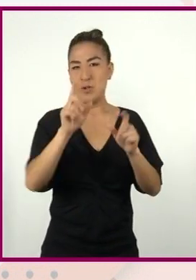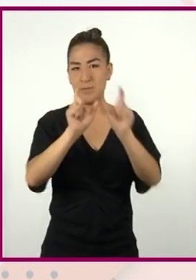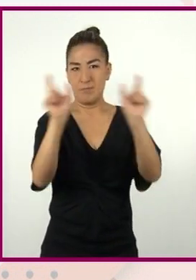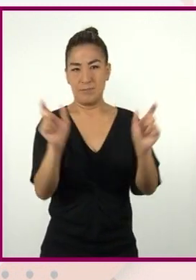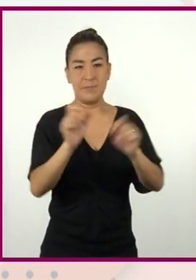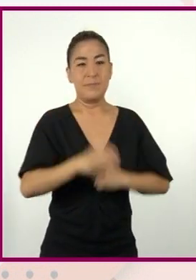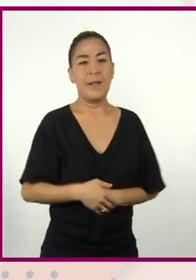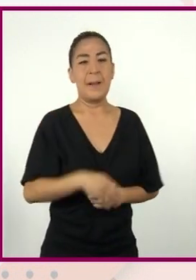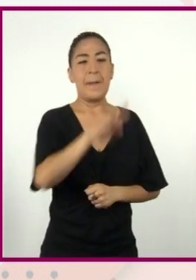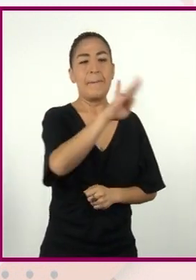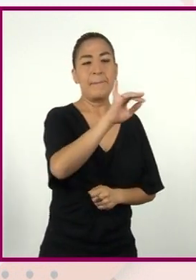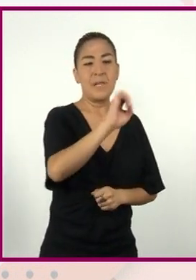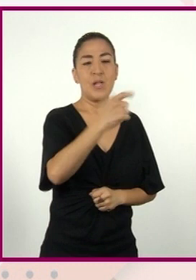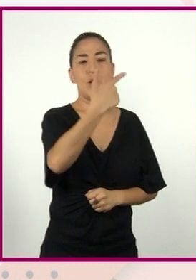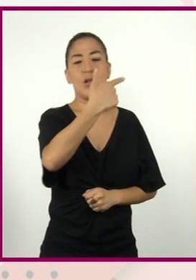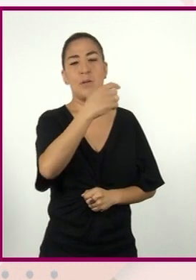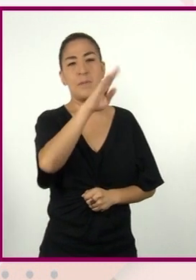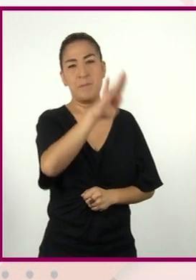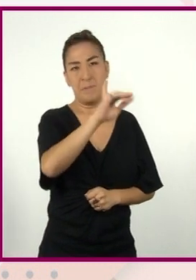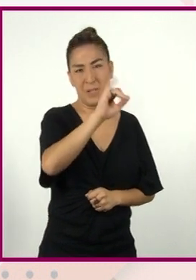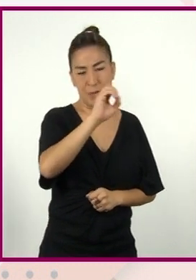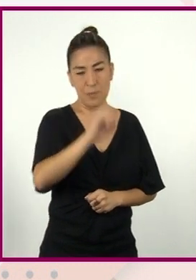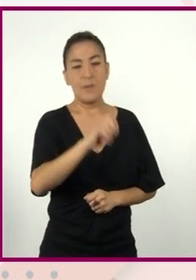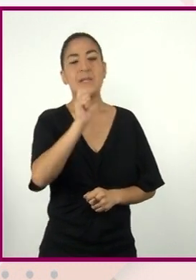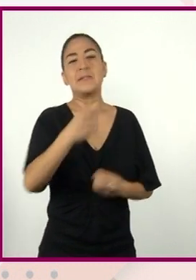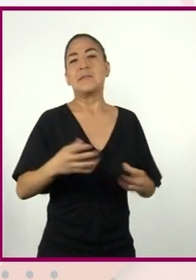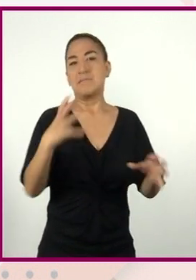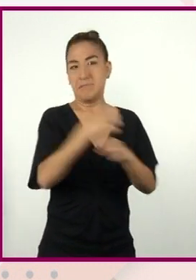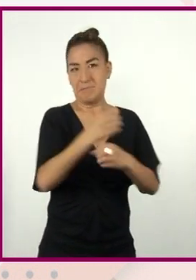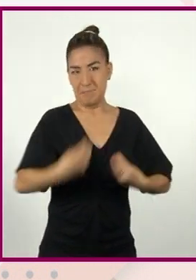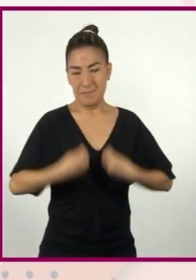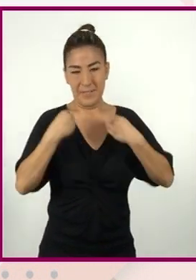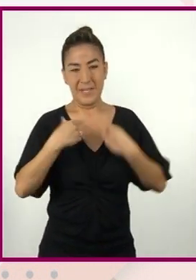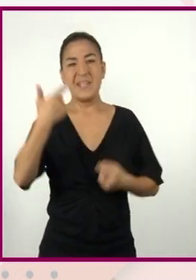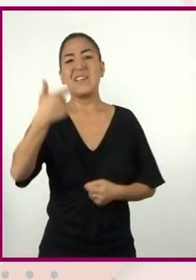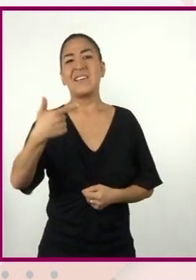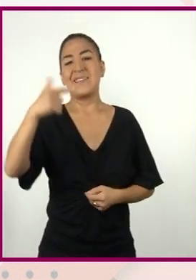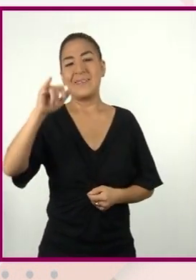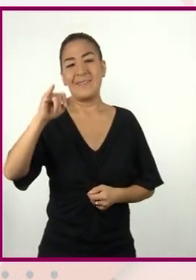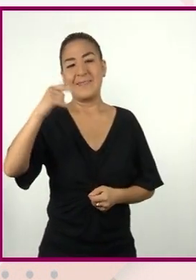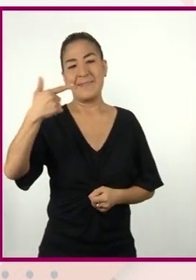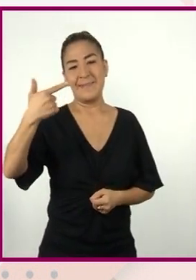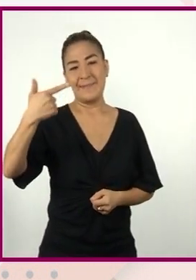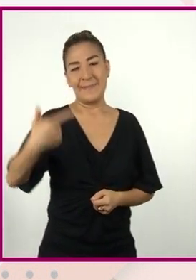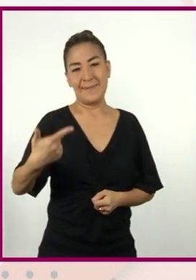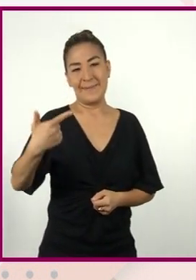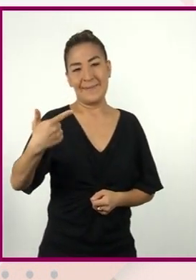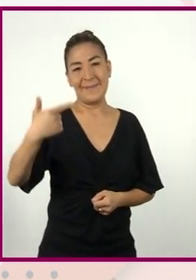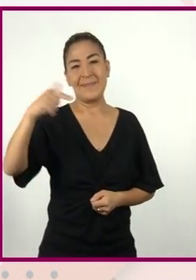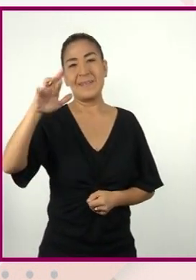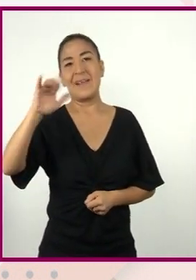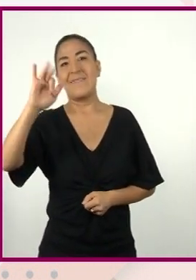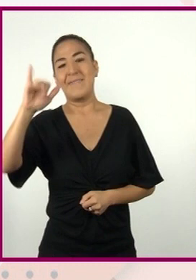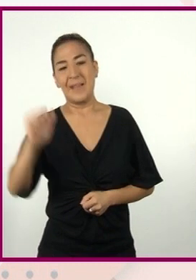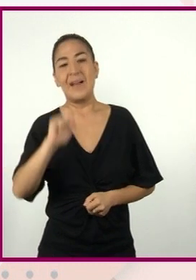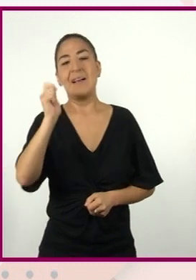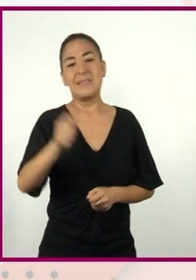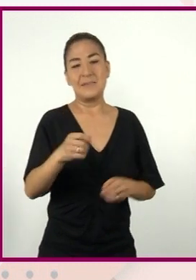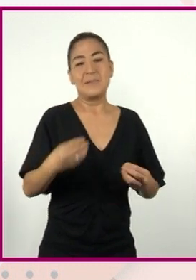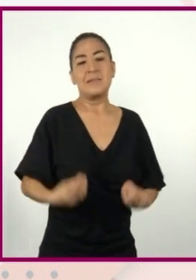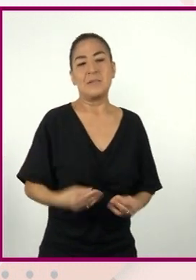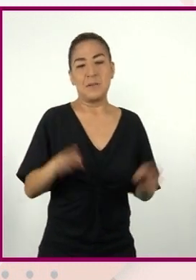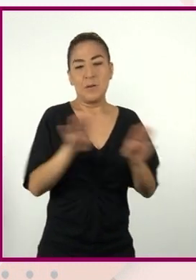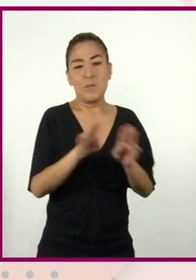Bio, que significa vida, y grafía, que viene del verbo griego que se pronuncia grafín y